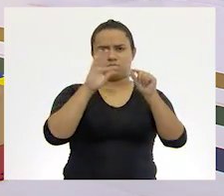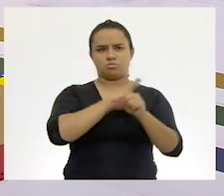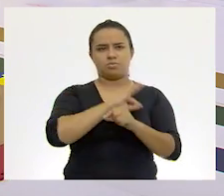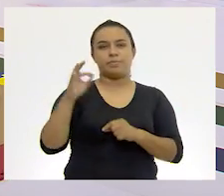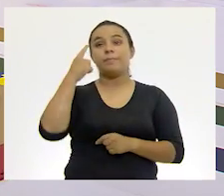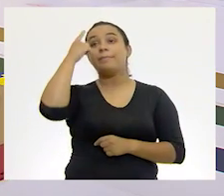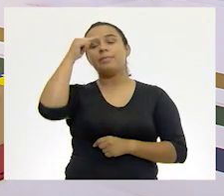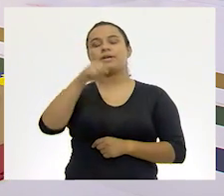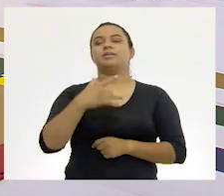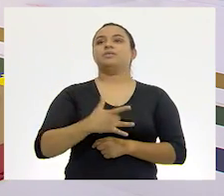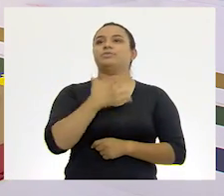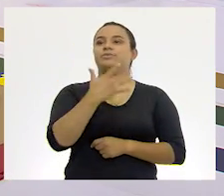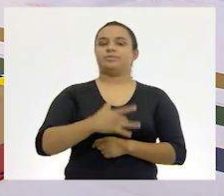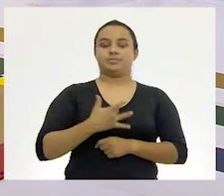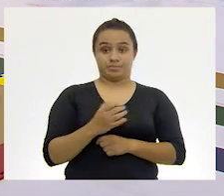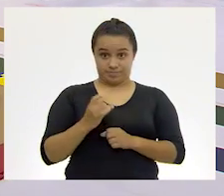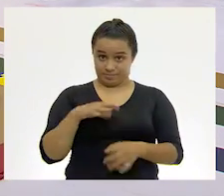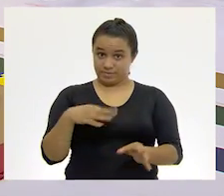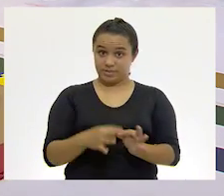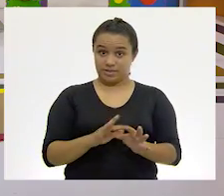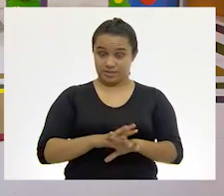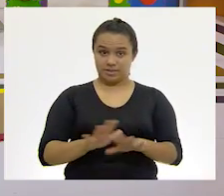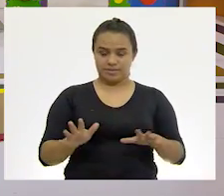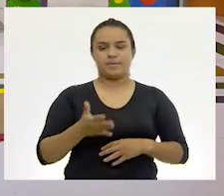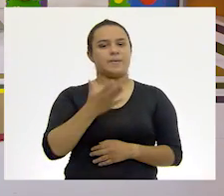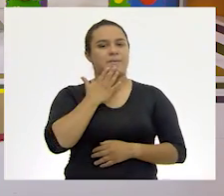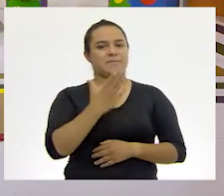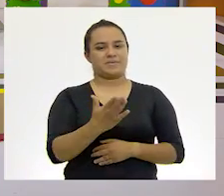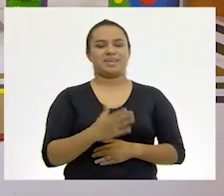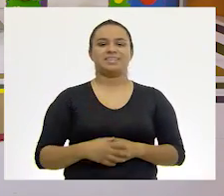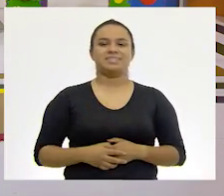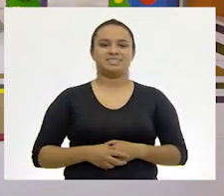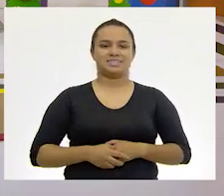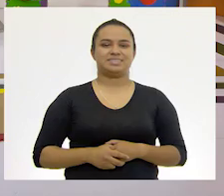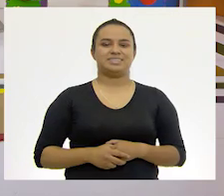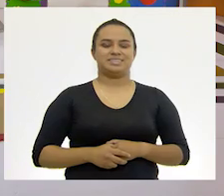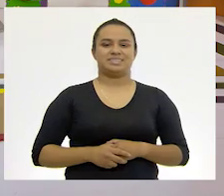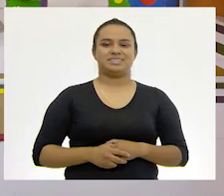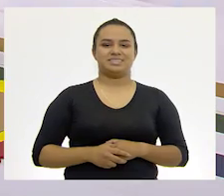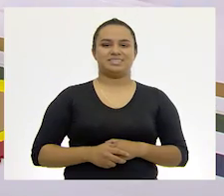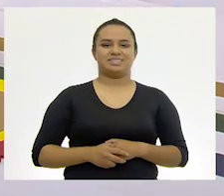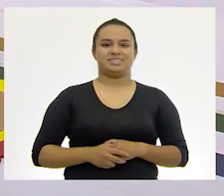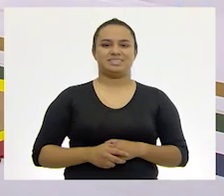la sensación. Sí. ¿Listo? Sí. Muy bien.